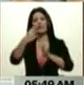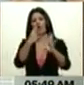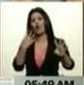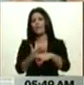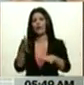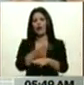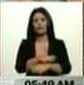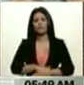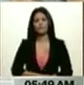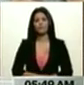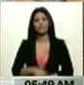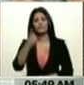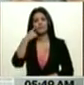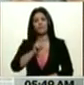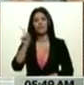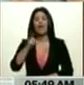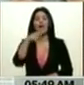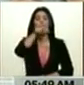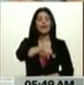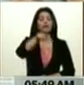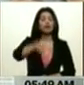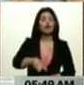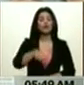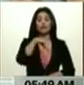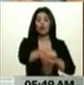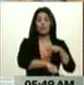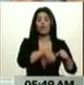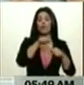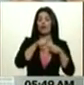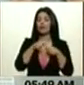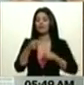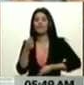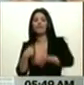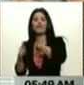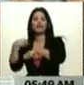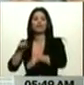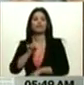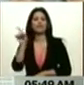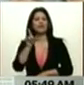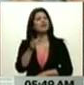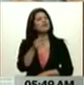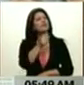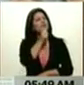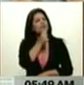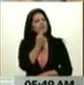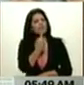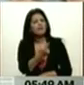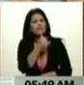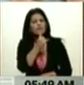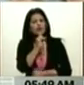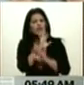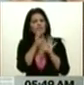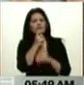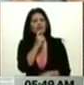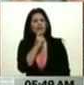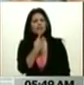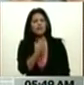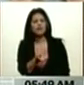De los revendedores se abastece el supermercado. ¿Quién dice esto? ¿De dónde sacan estos señores esta información? ¿Ve?